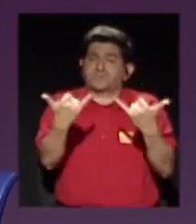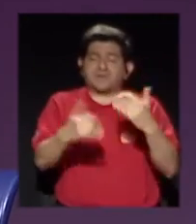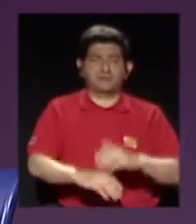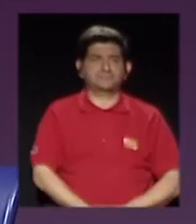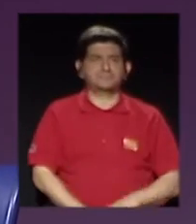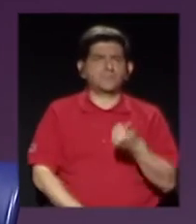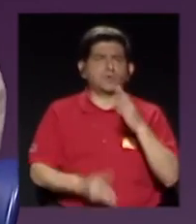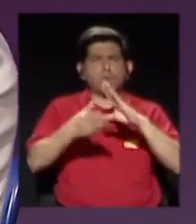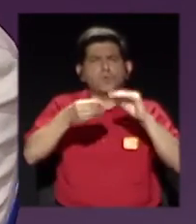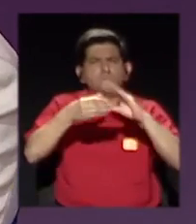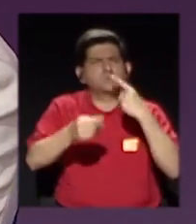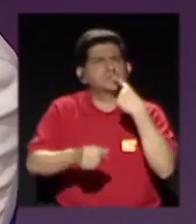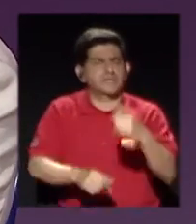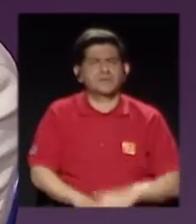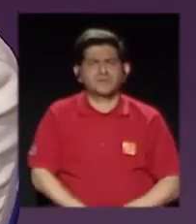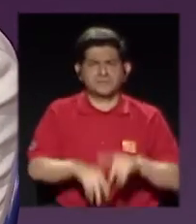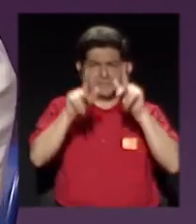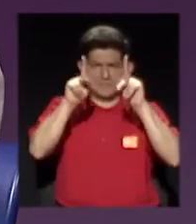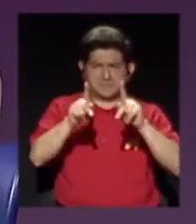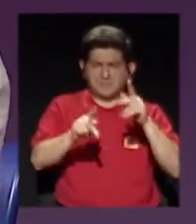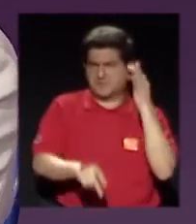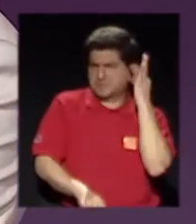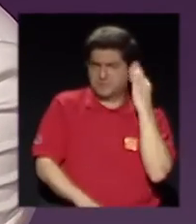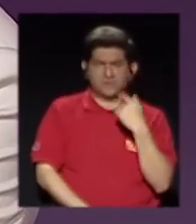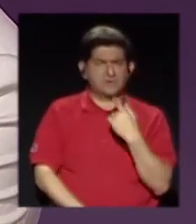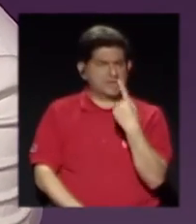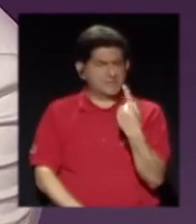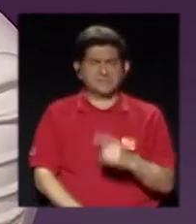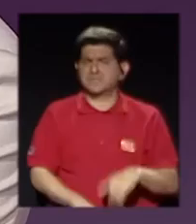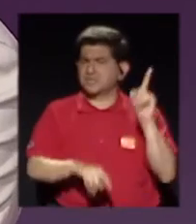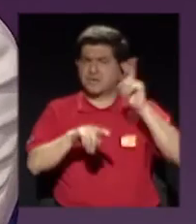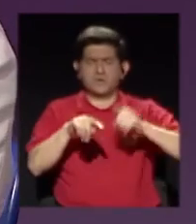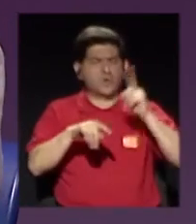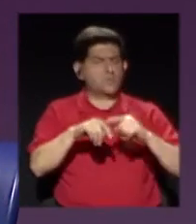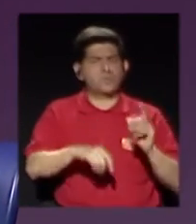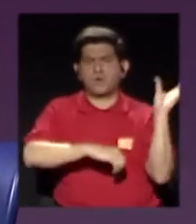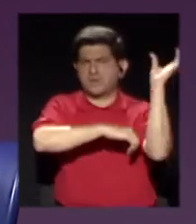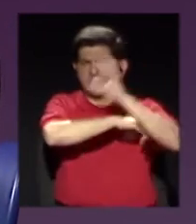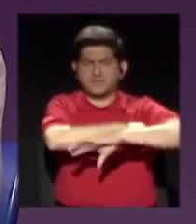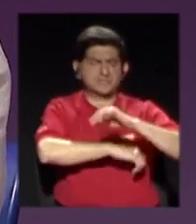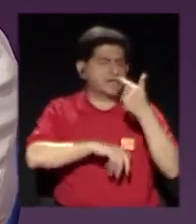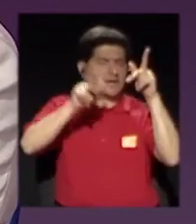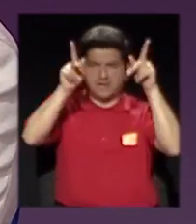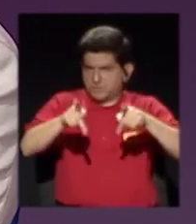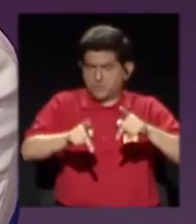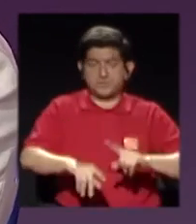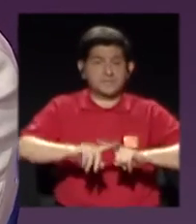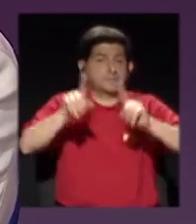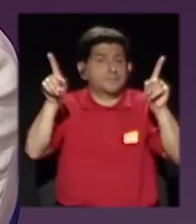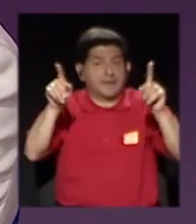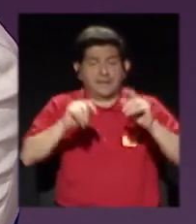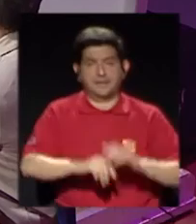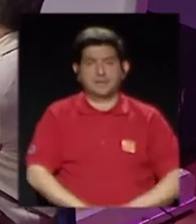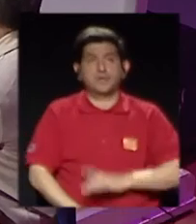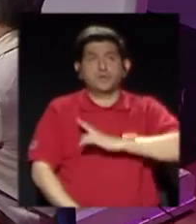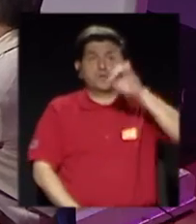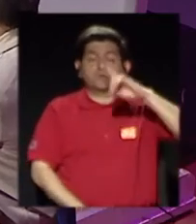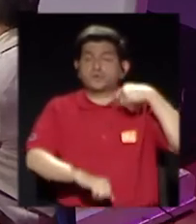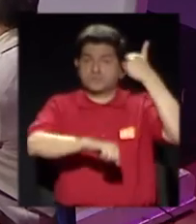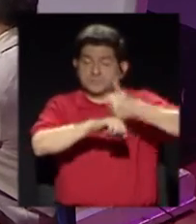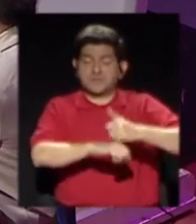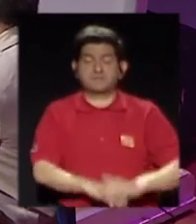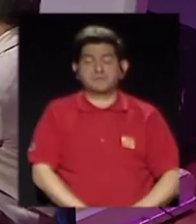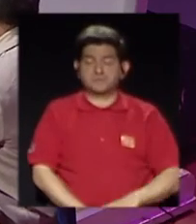hay otro comentario dice que una televidente nos indica que como persona no puede condenar a las demás personas sin embargo dios creó